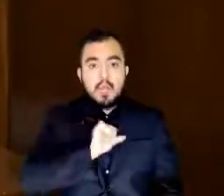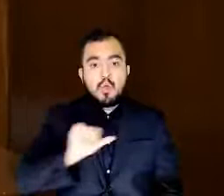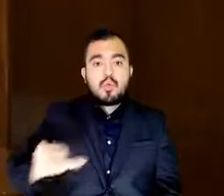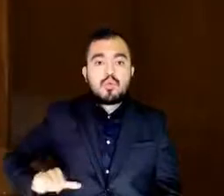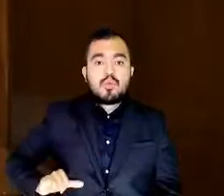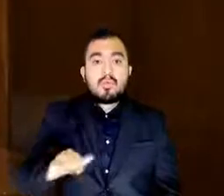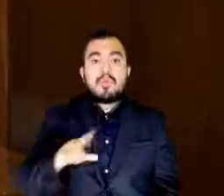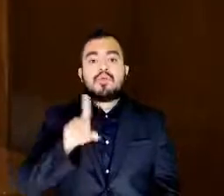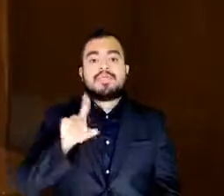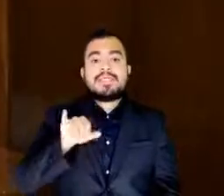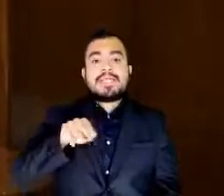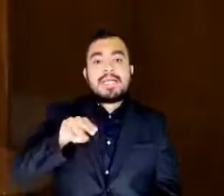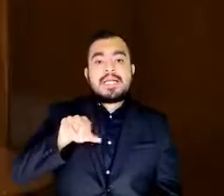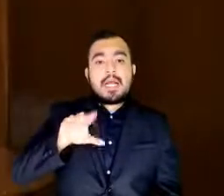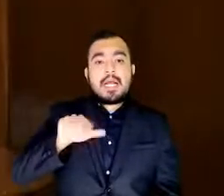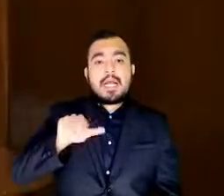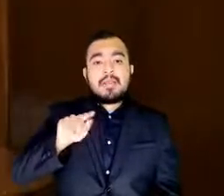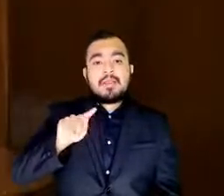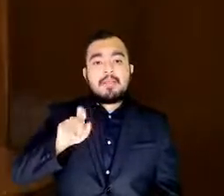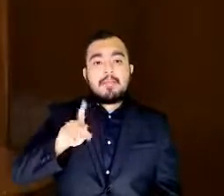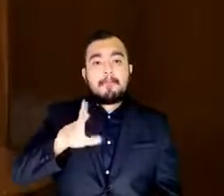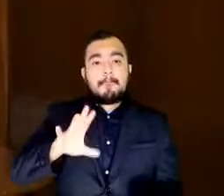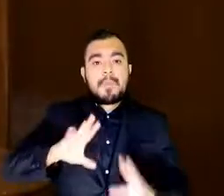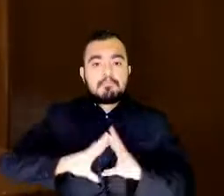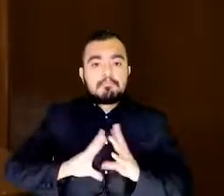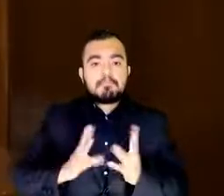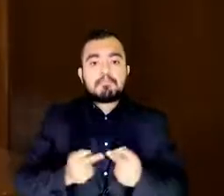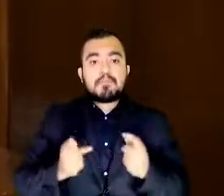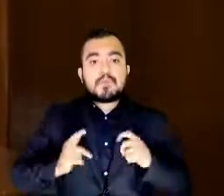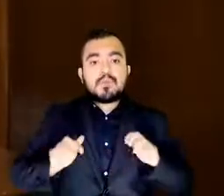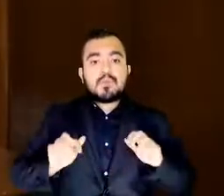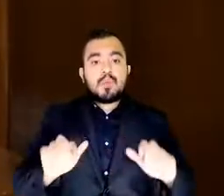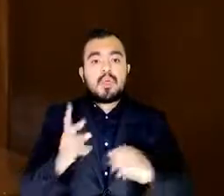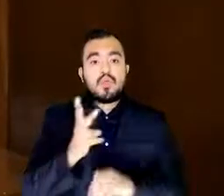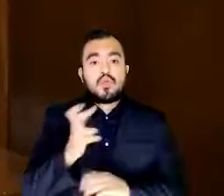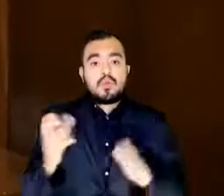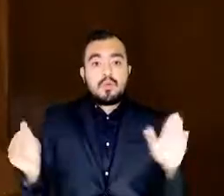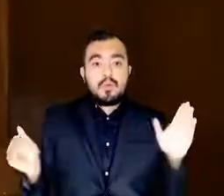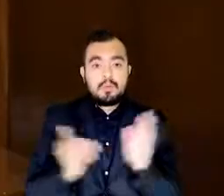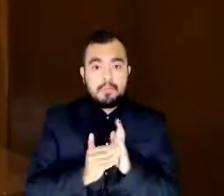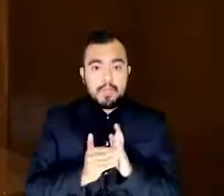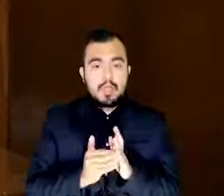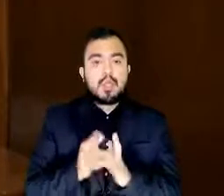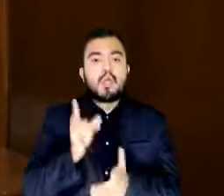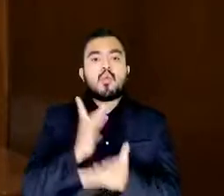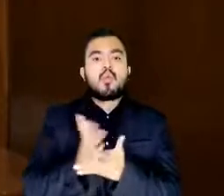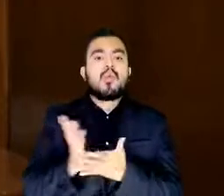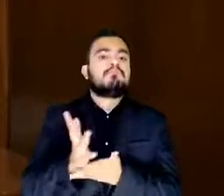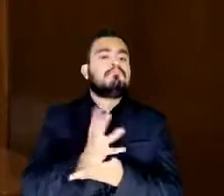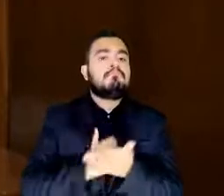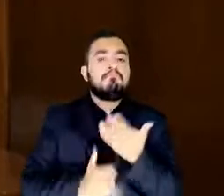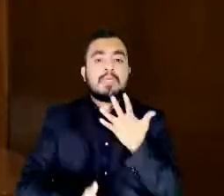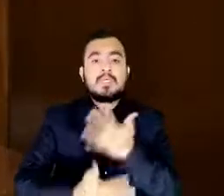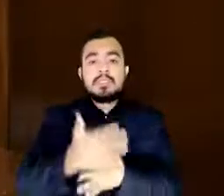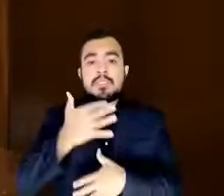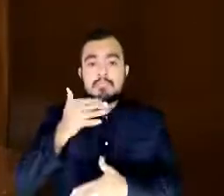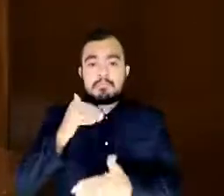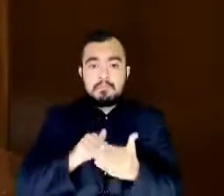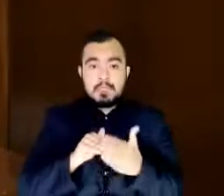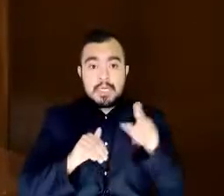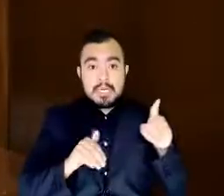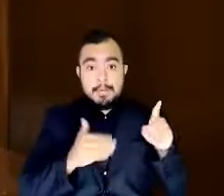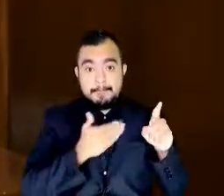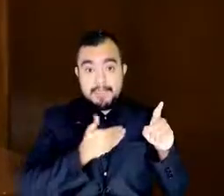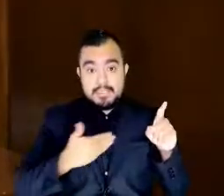con una población de aproximadamente 200,000 habitantes, gana solo 15,000 pesos menos que el presidente